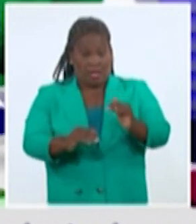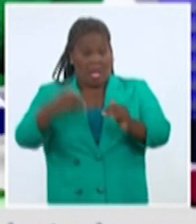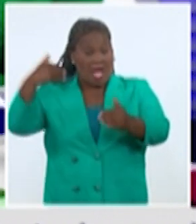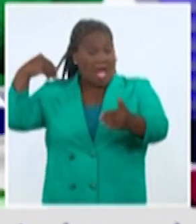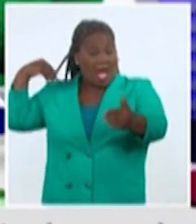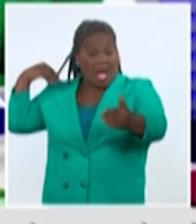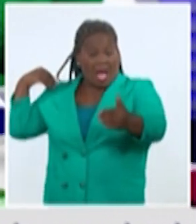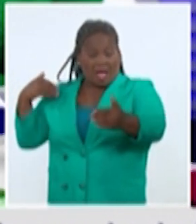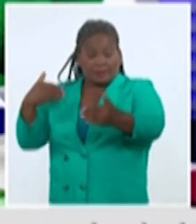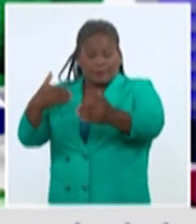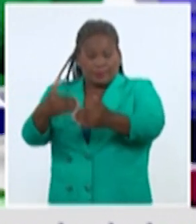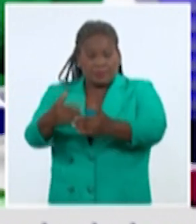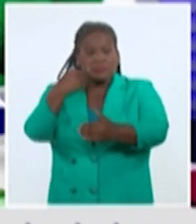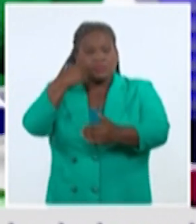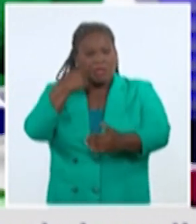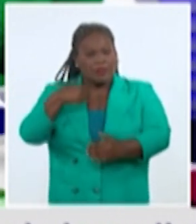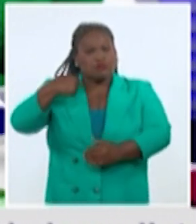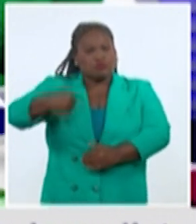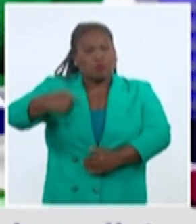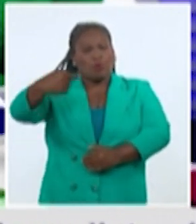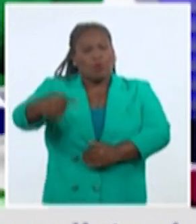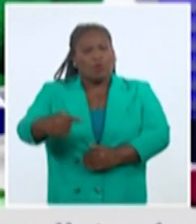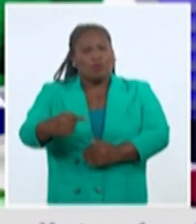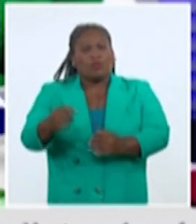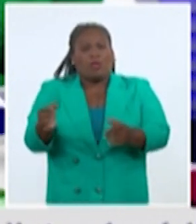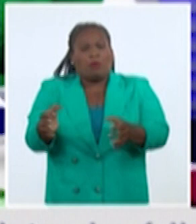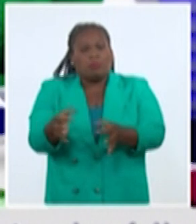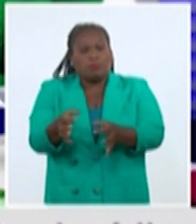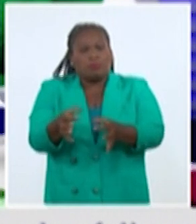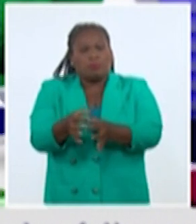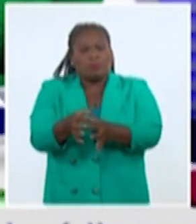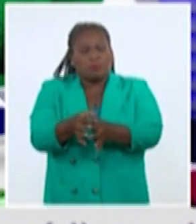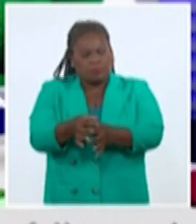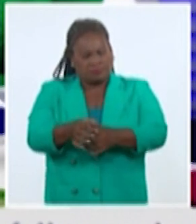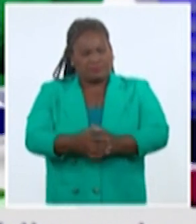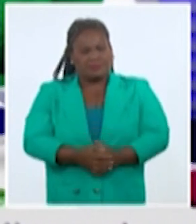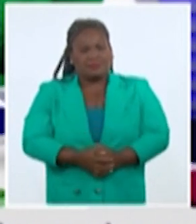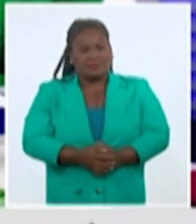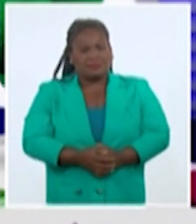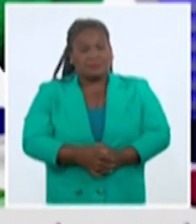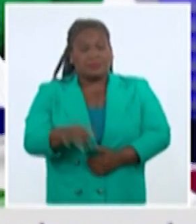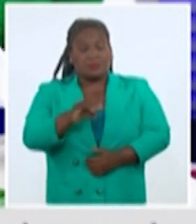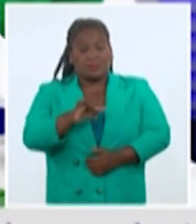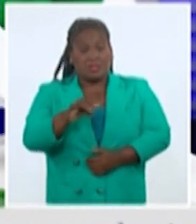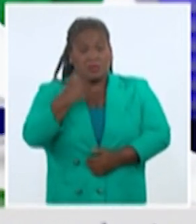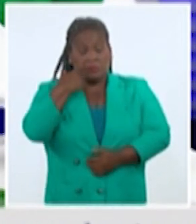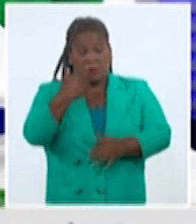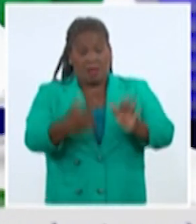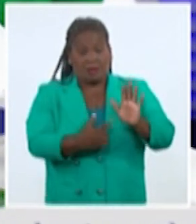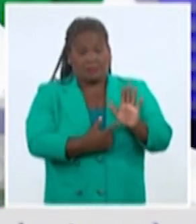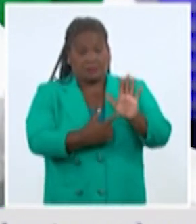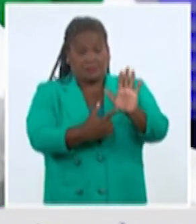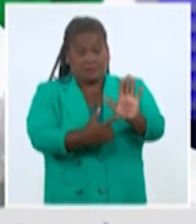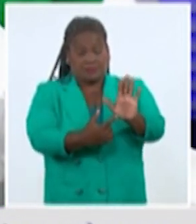disminuyendo día tras día. Y como se puede ver también ya ahora en la pantalla